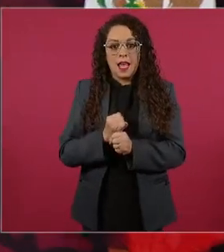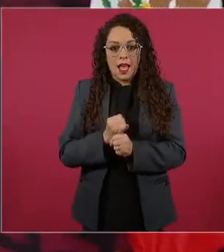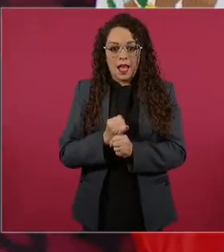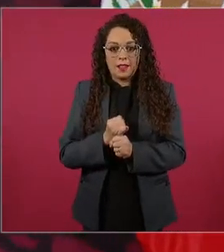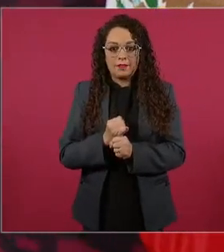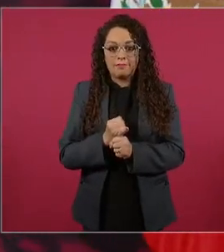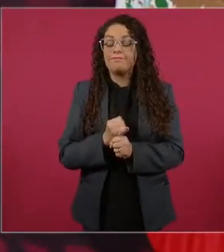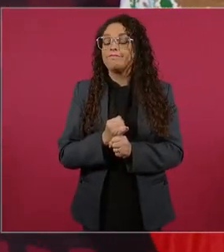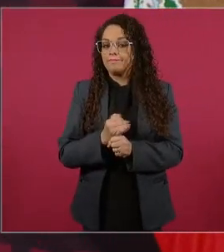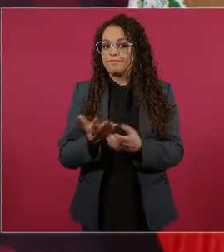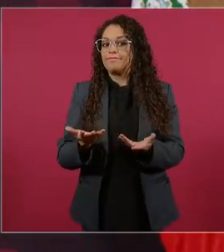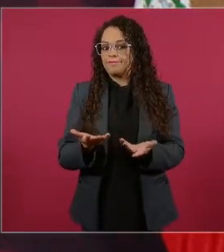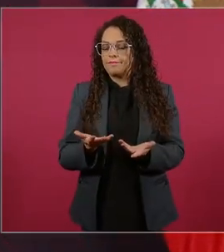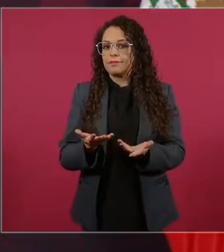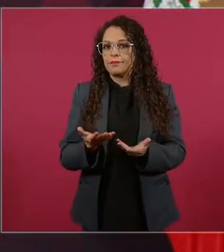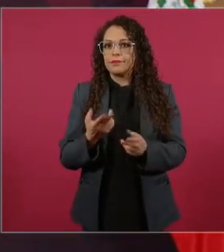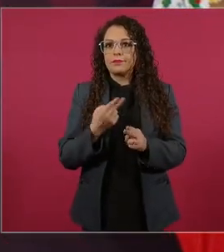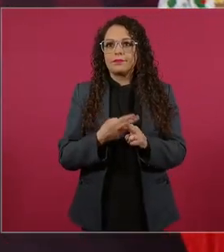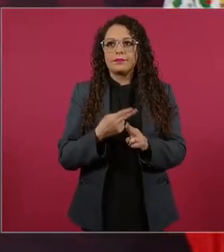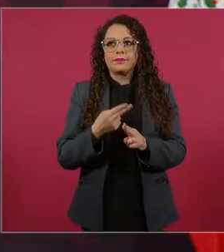como en la fiscalía